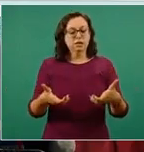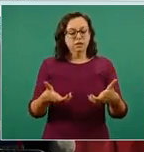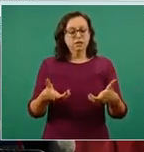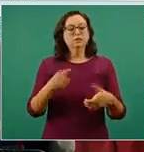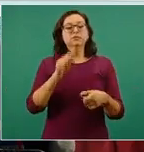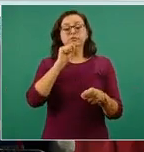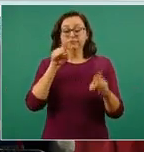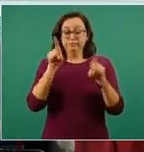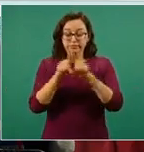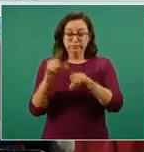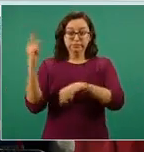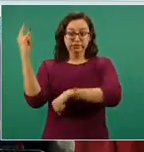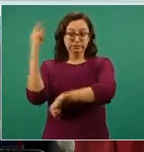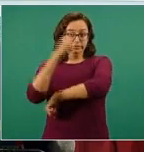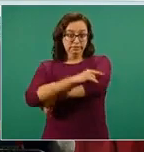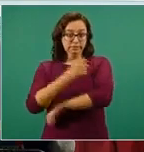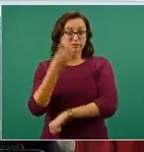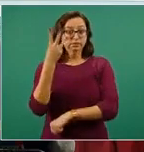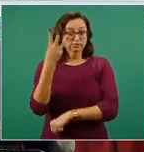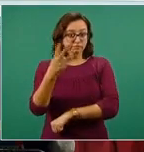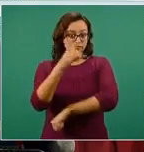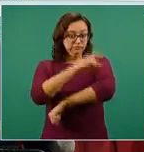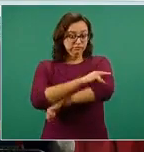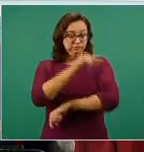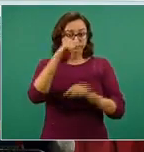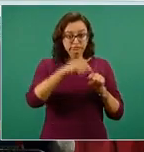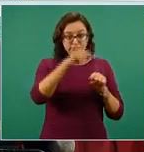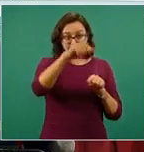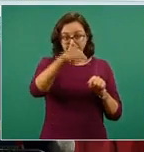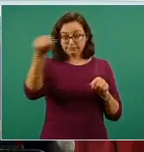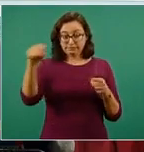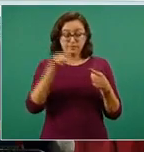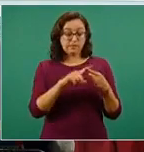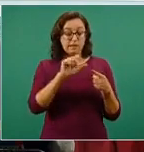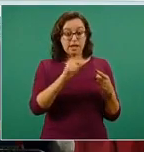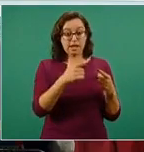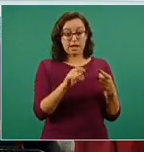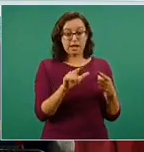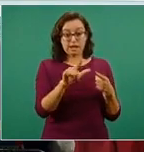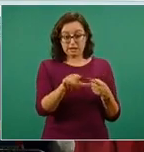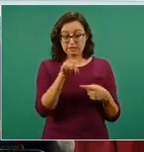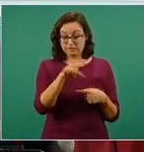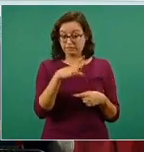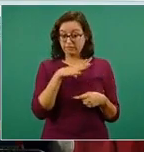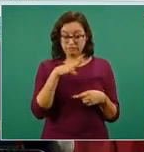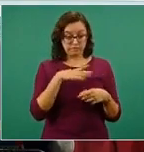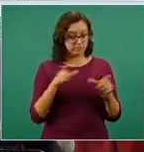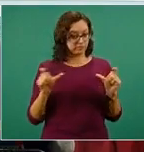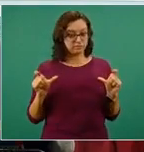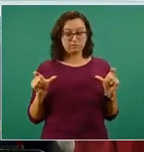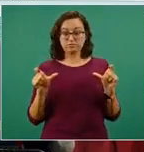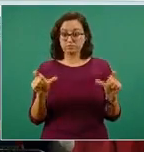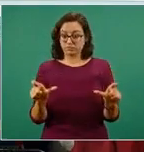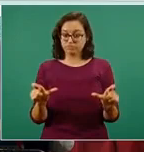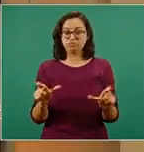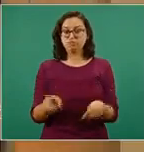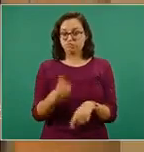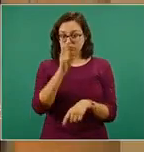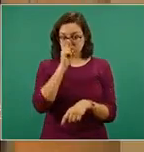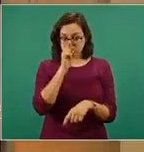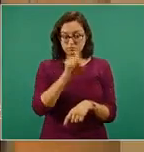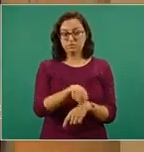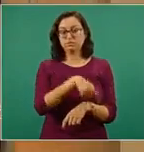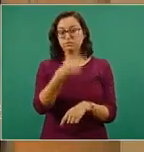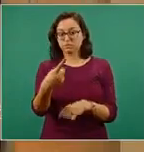filtros aéreos a través de los 3 aeropuertos, el principal, el Ángel Albino Corzo, cuenta con un filtro sanitario de primera, los